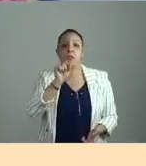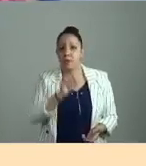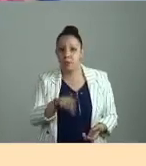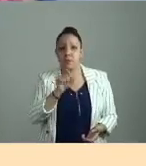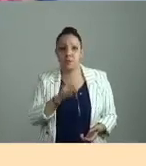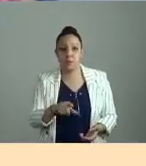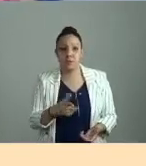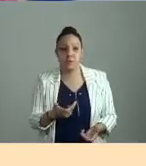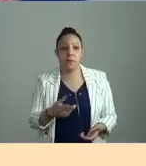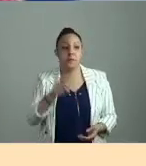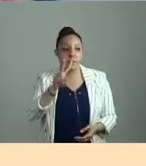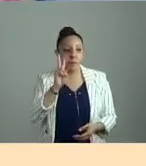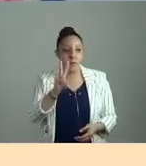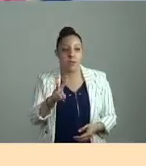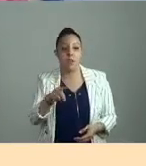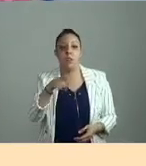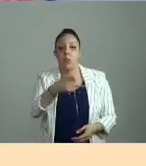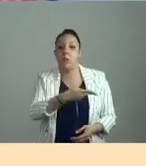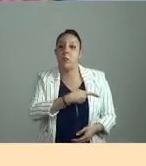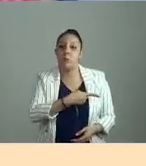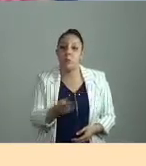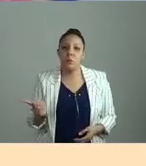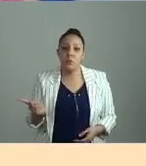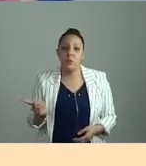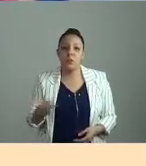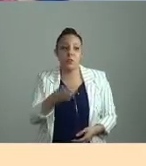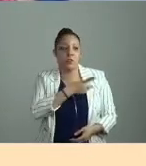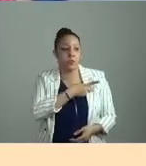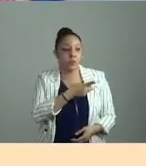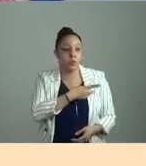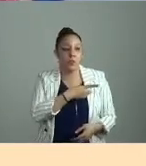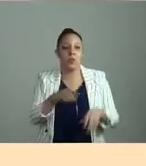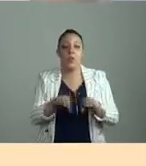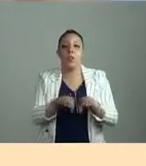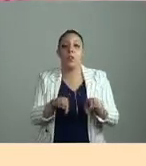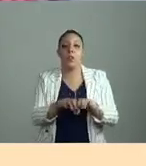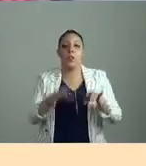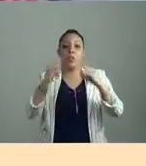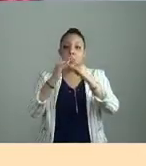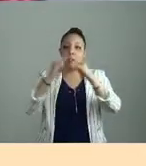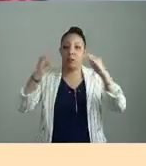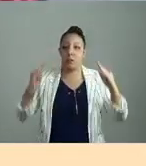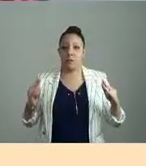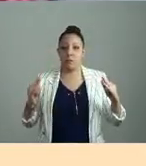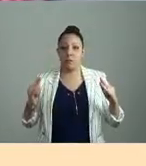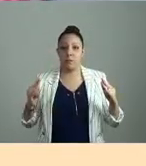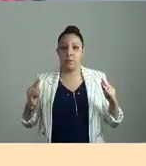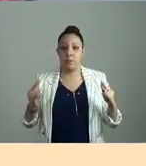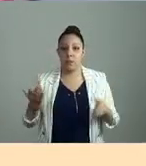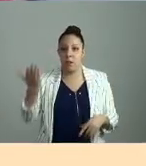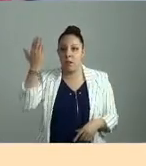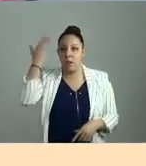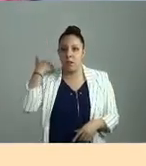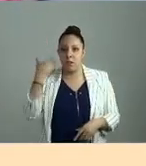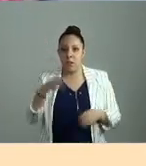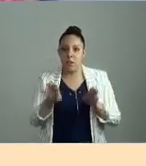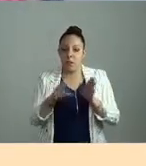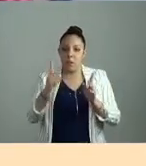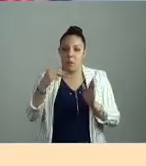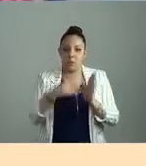que son en campamentos creado a partir de los años 50 para sobre todo